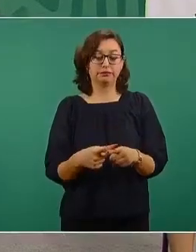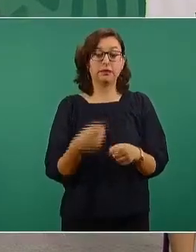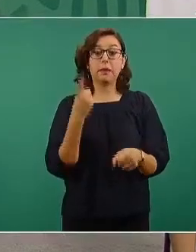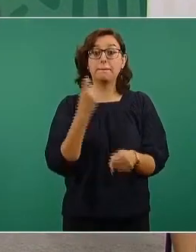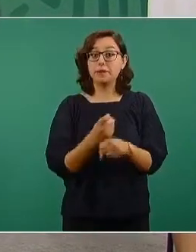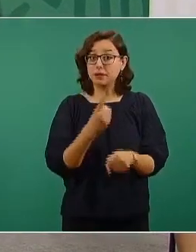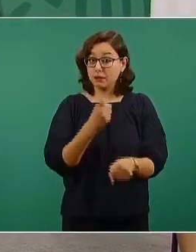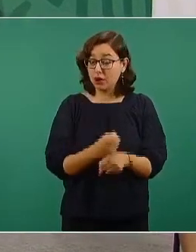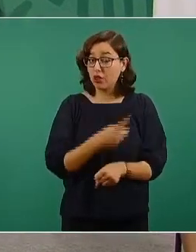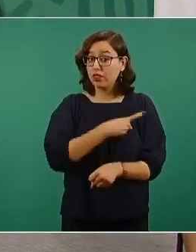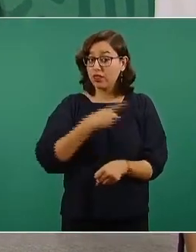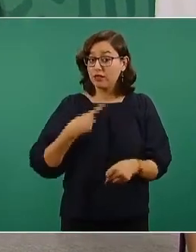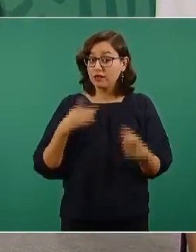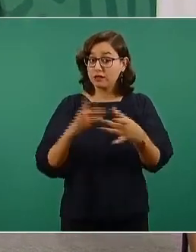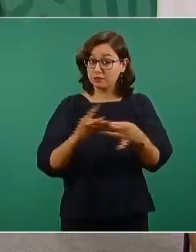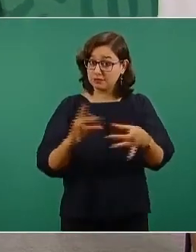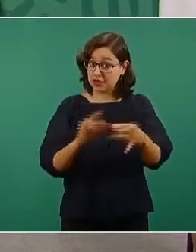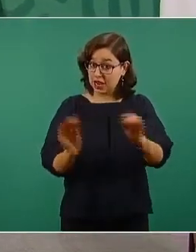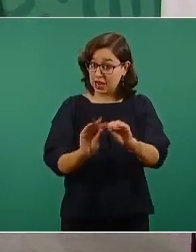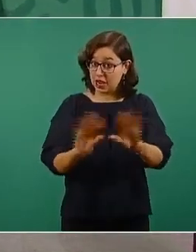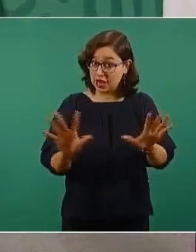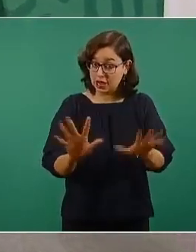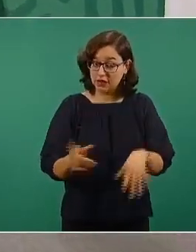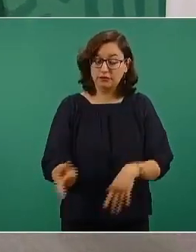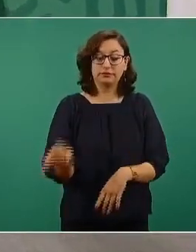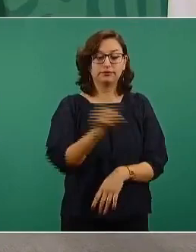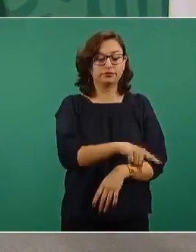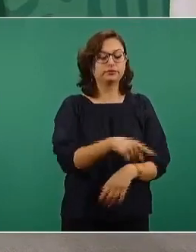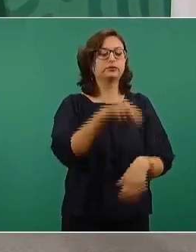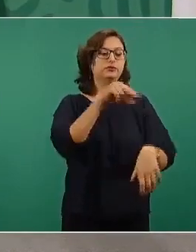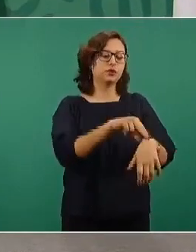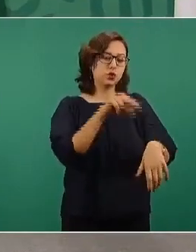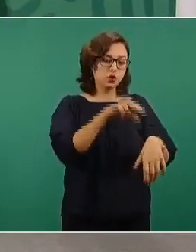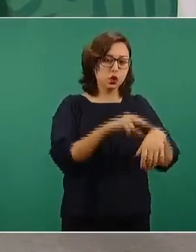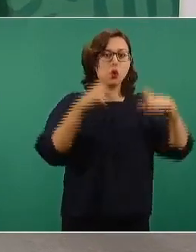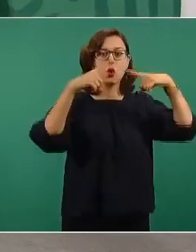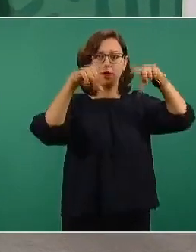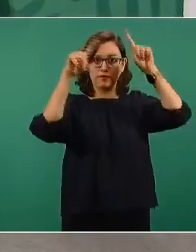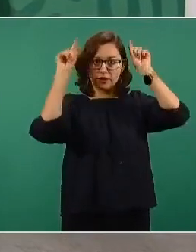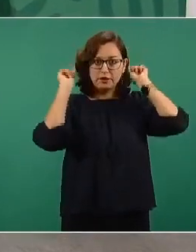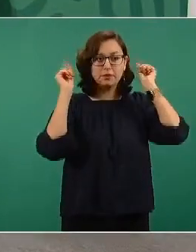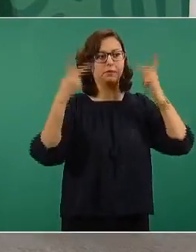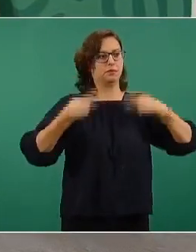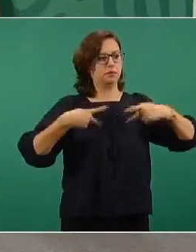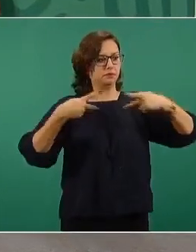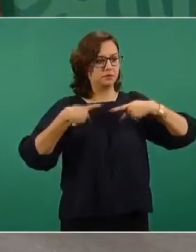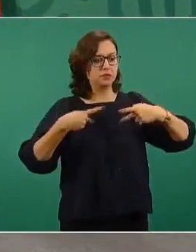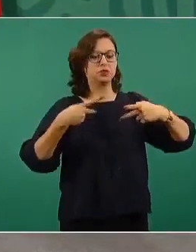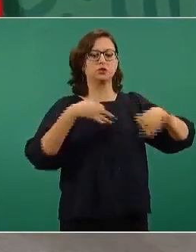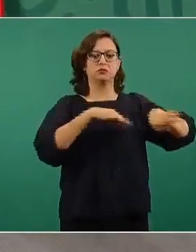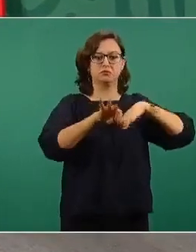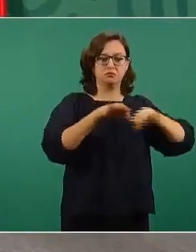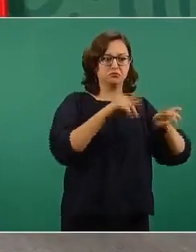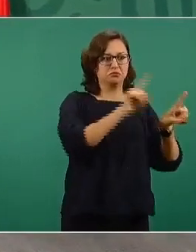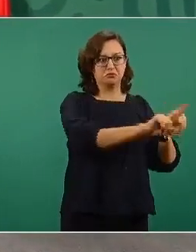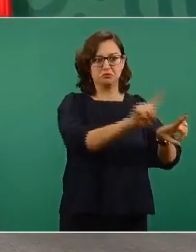aclararlo, fue atender a médicos, enfermeras, trabajadores de la